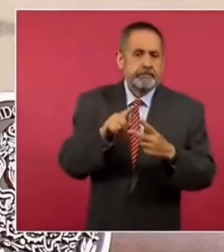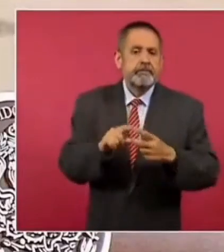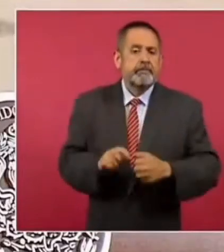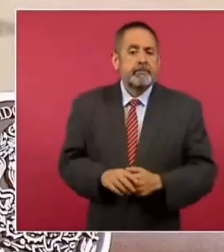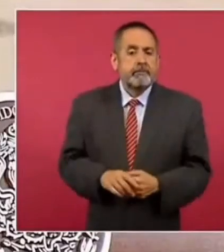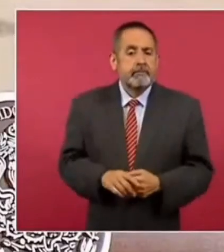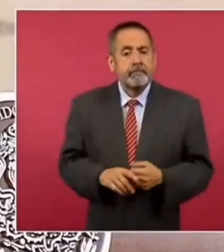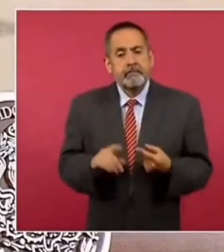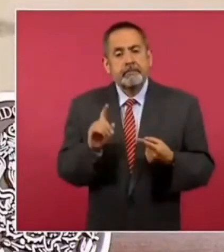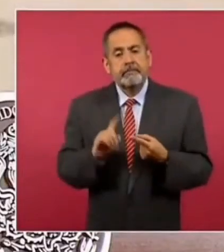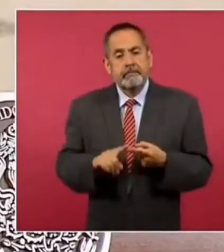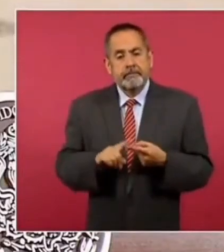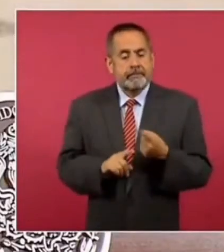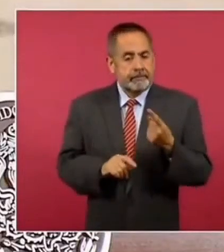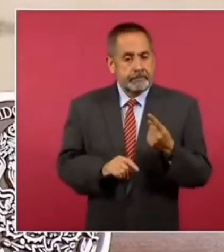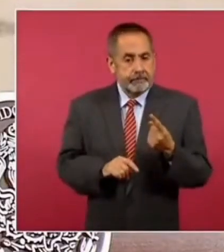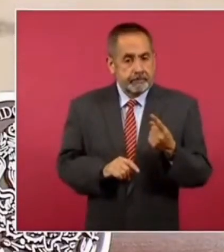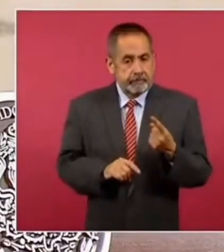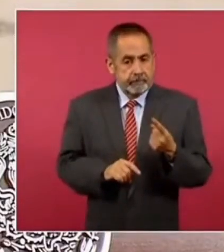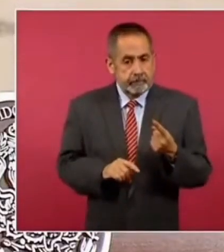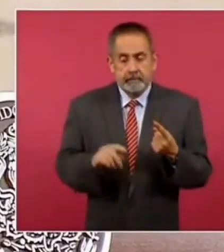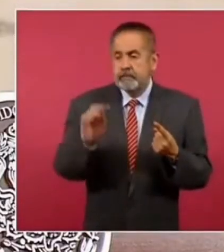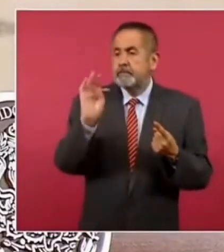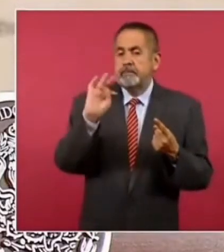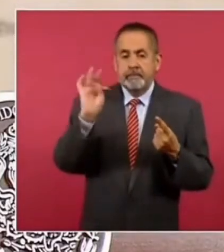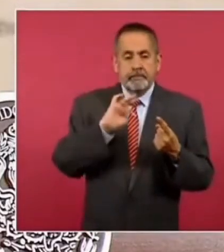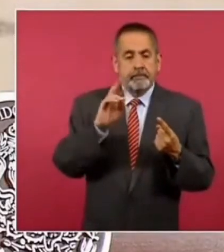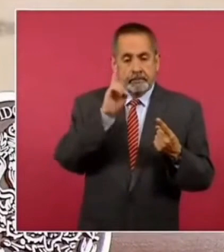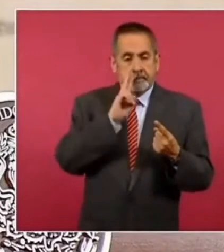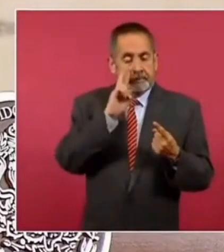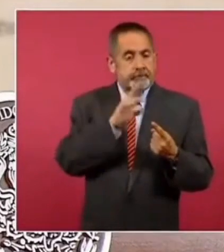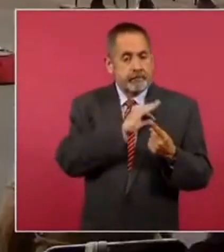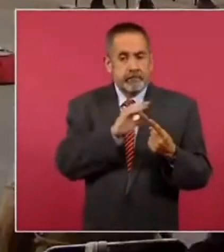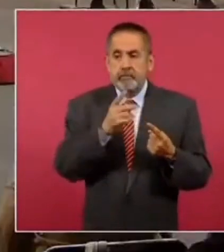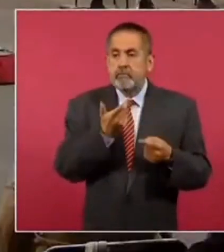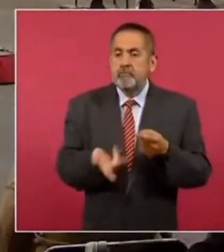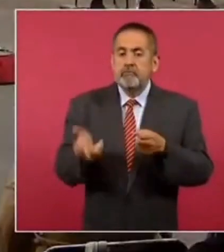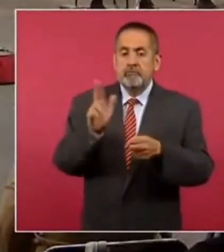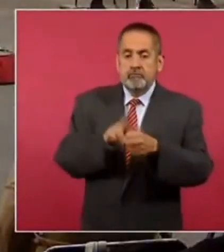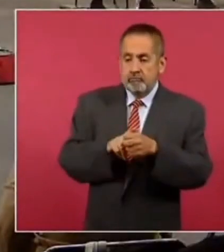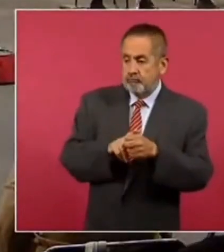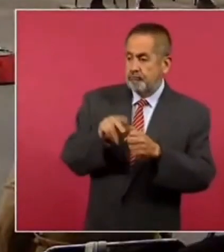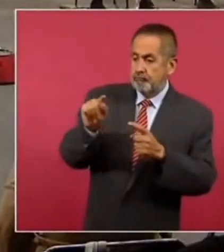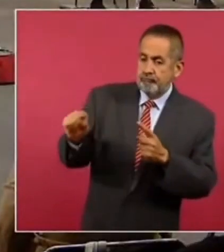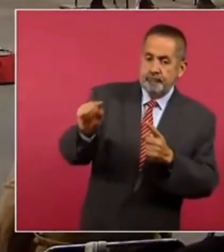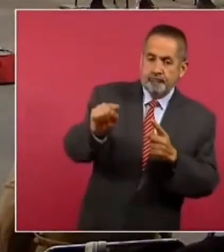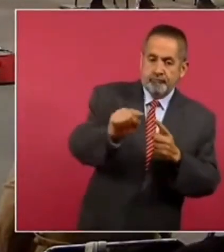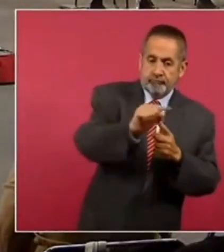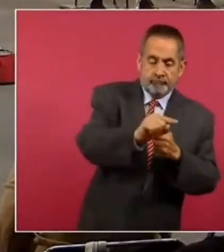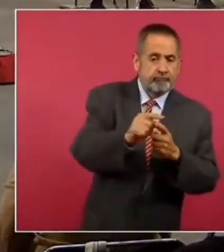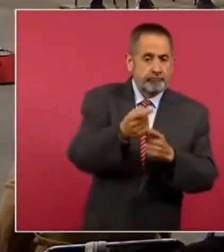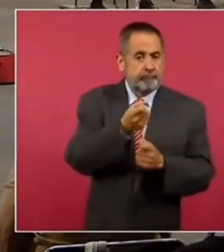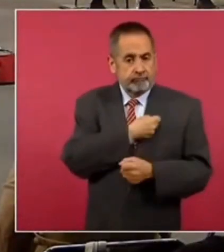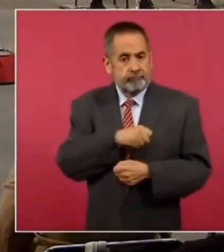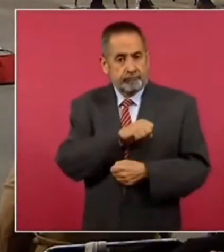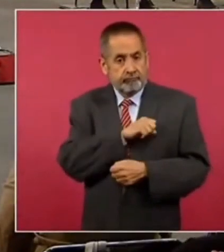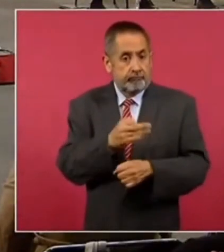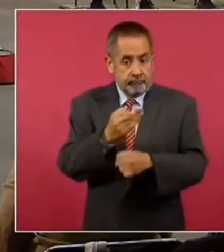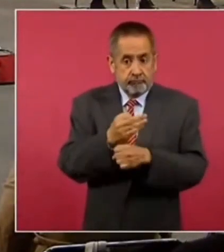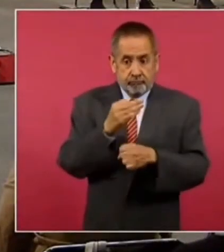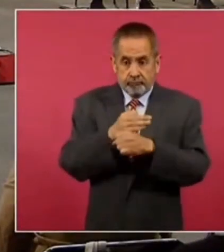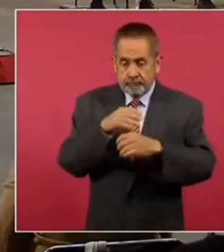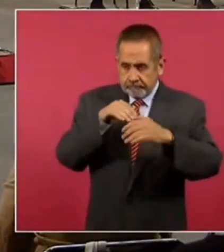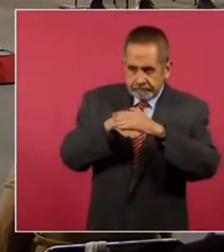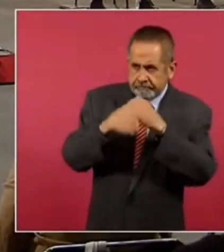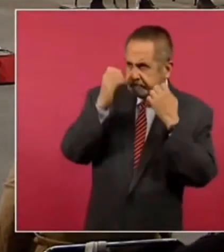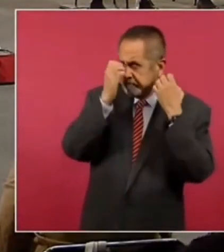ver con la posibilidad de que en los hospitales de salud que ahora están siendo